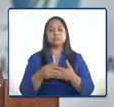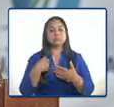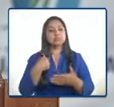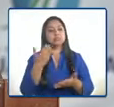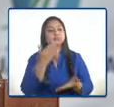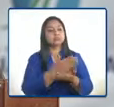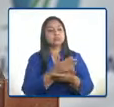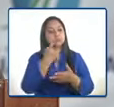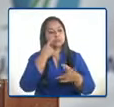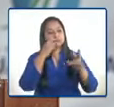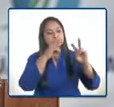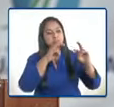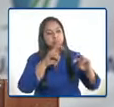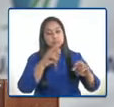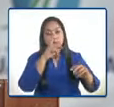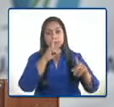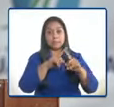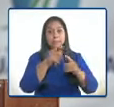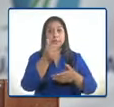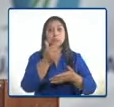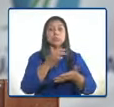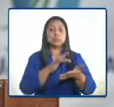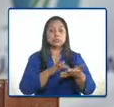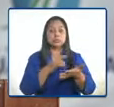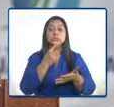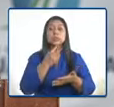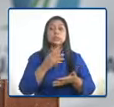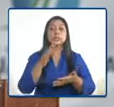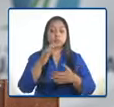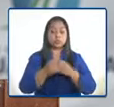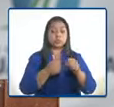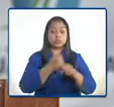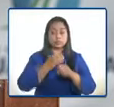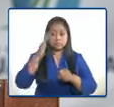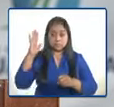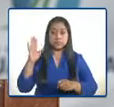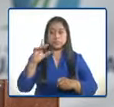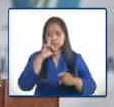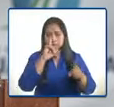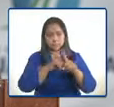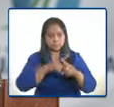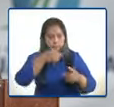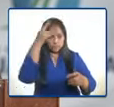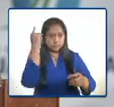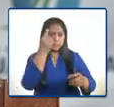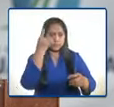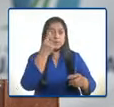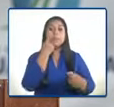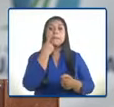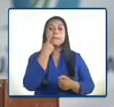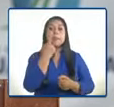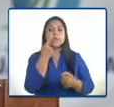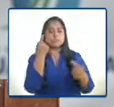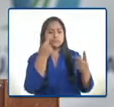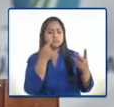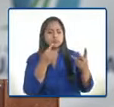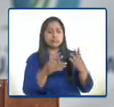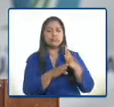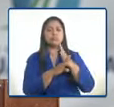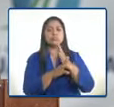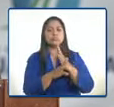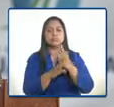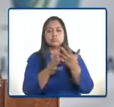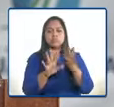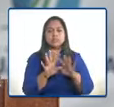también lleva auditorías de cumplimiento y de refrendo para verificar la efectividad de esas medidas establecidas. ¿Por qué